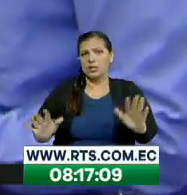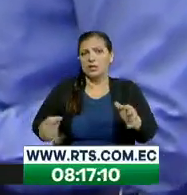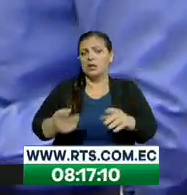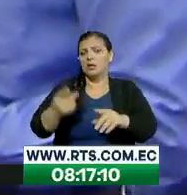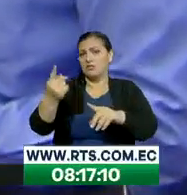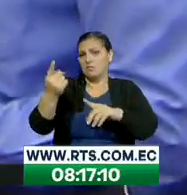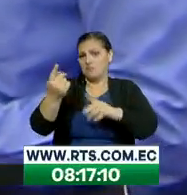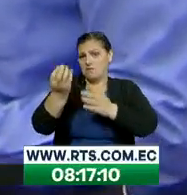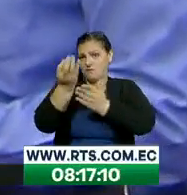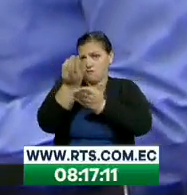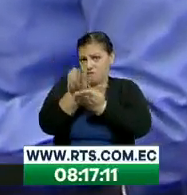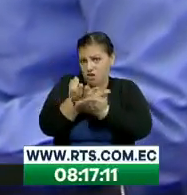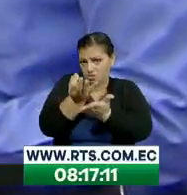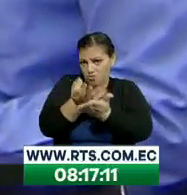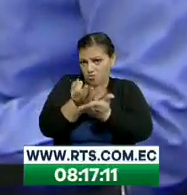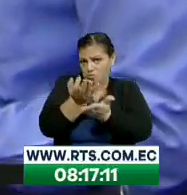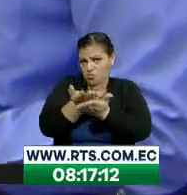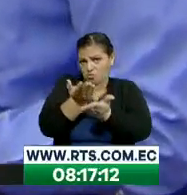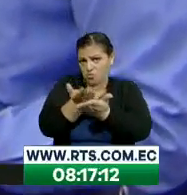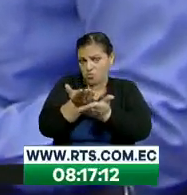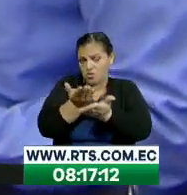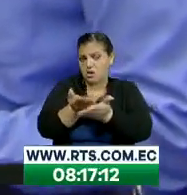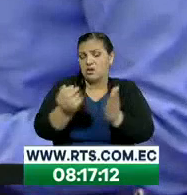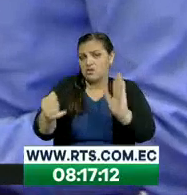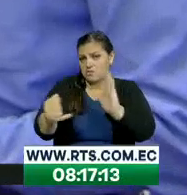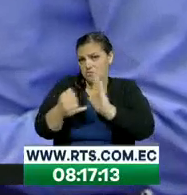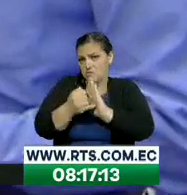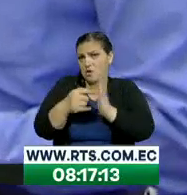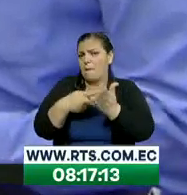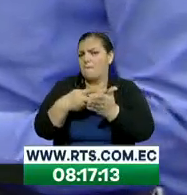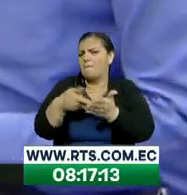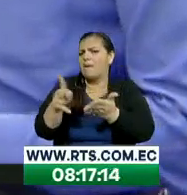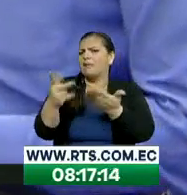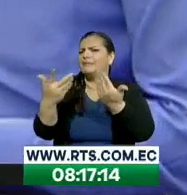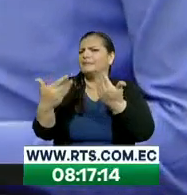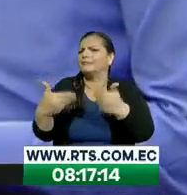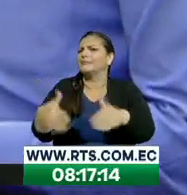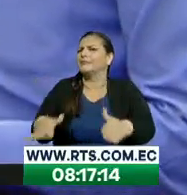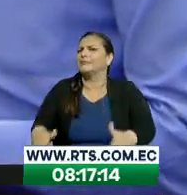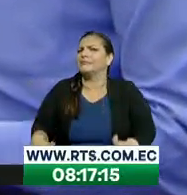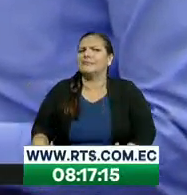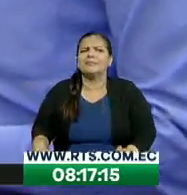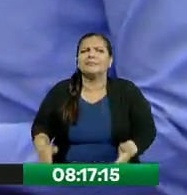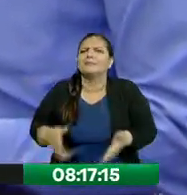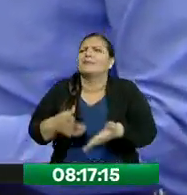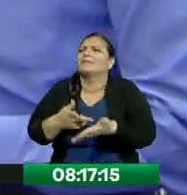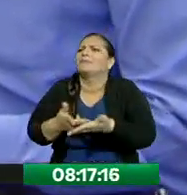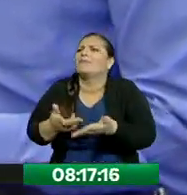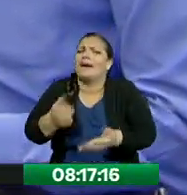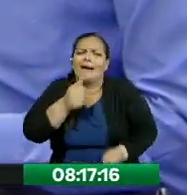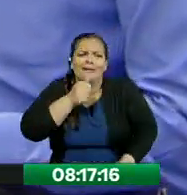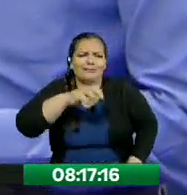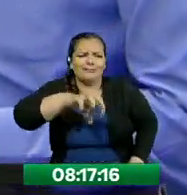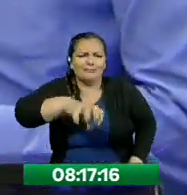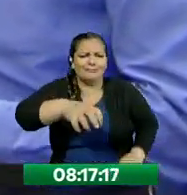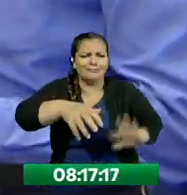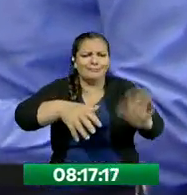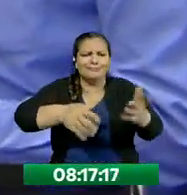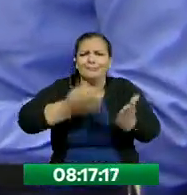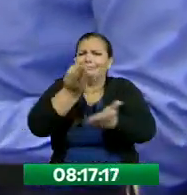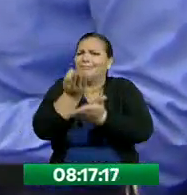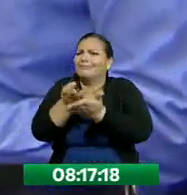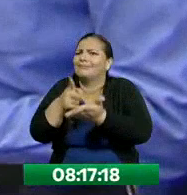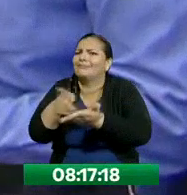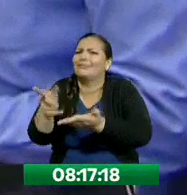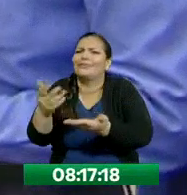está saliendo. Ahí ya pagaron. ¿De qué nos están cobrando si no hay agua?